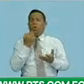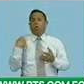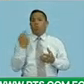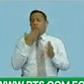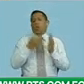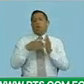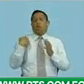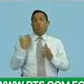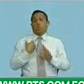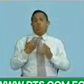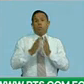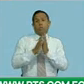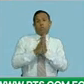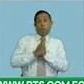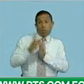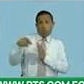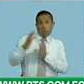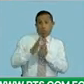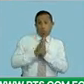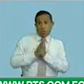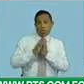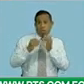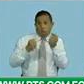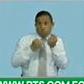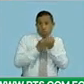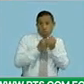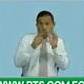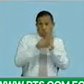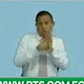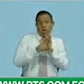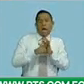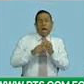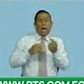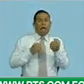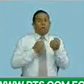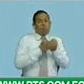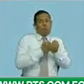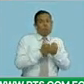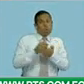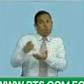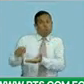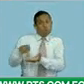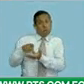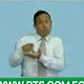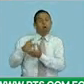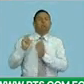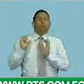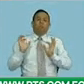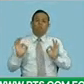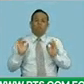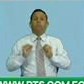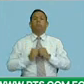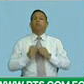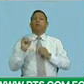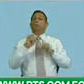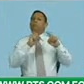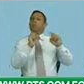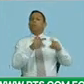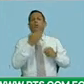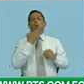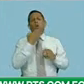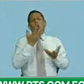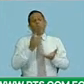una votación por alguna ley, lo teníamos que hacer. Se le preguntó cómo se materializaban los compromisos de las cuotas de